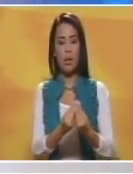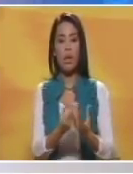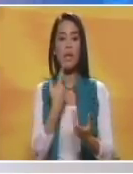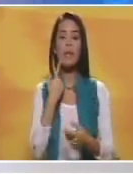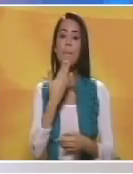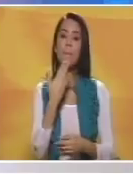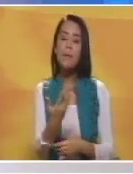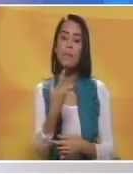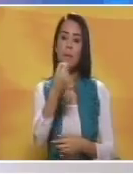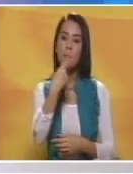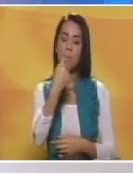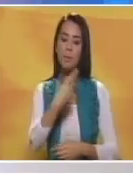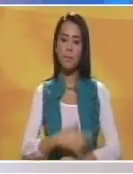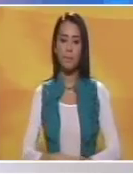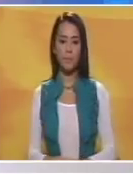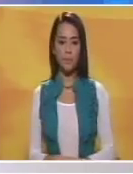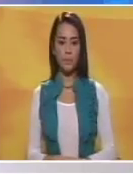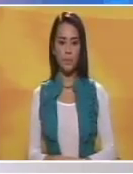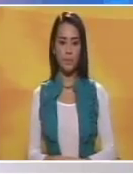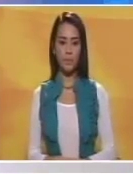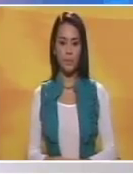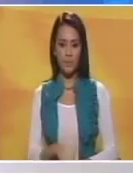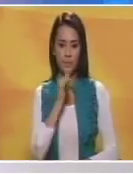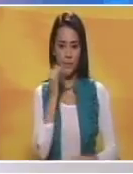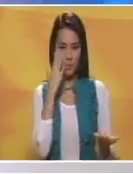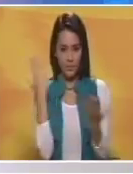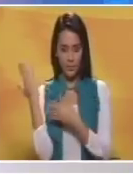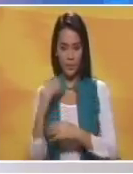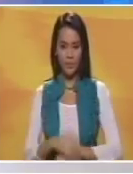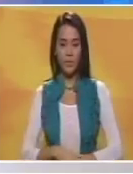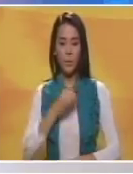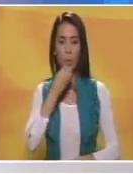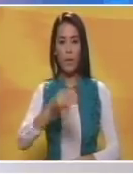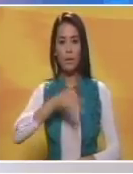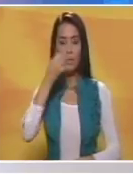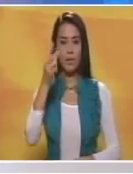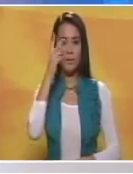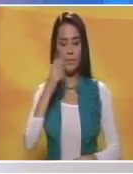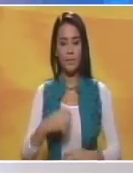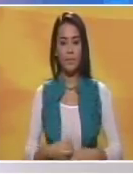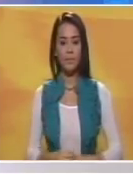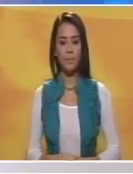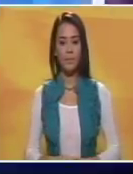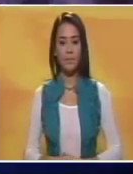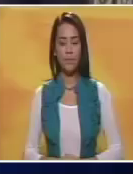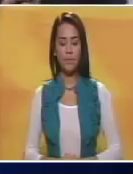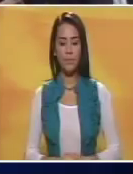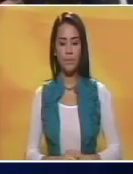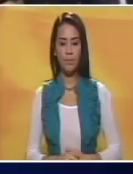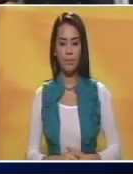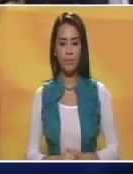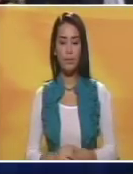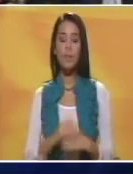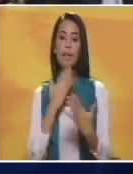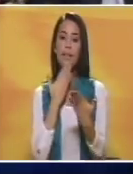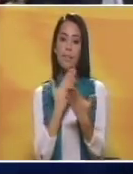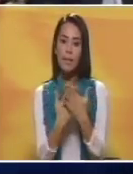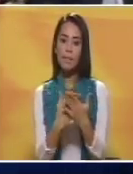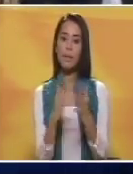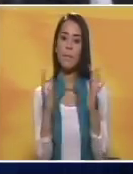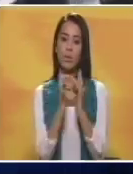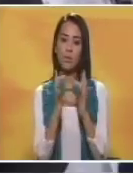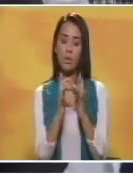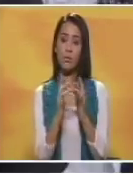médicos para sus tratamientos. Nuestro compañero Euclides Sotillo nos tiene más detalles. Muy buenas tardes, Euclides, te escuchamos. Gracias por el contacto. Ahora